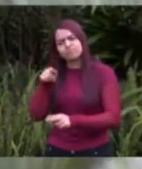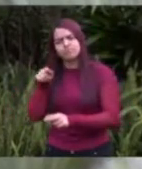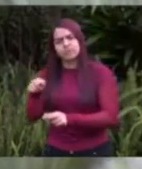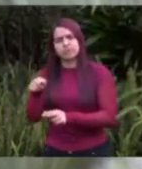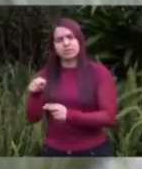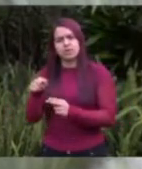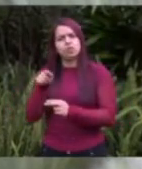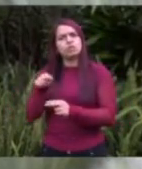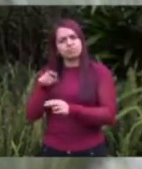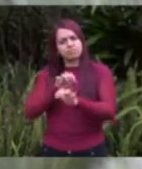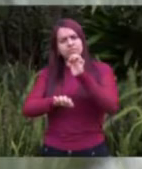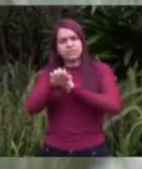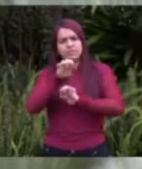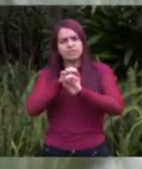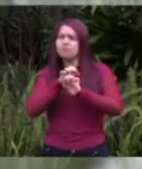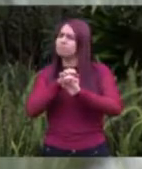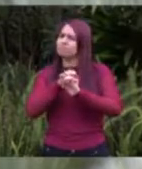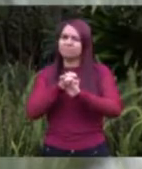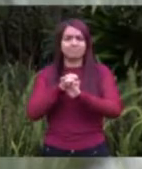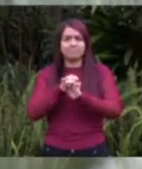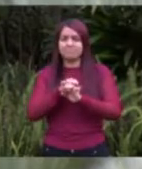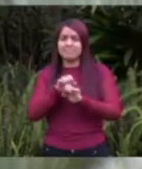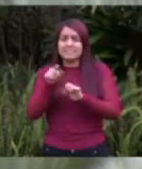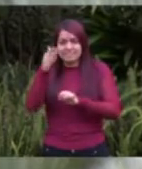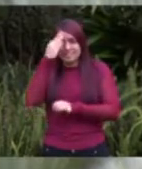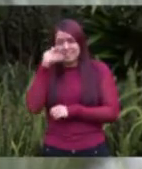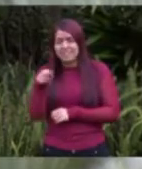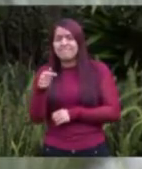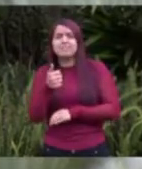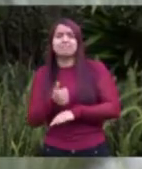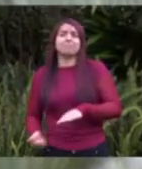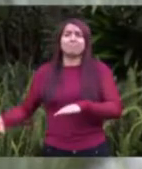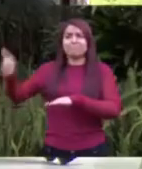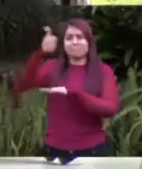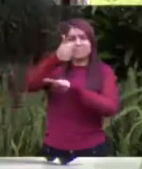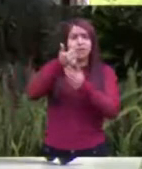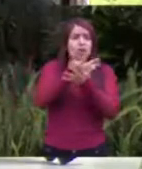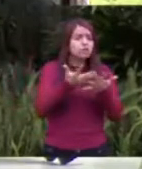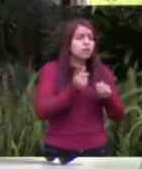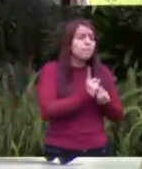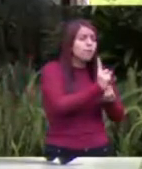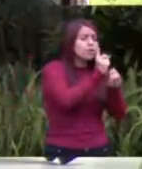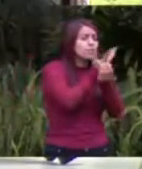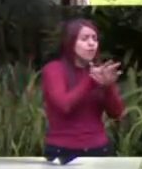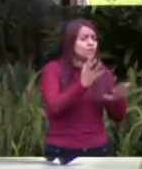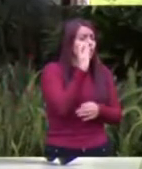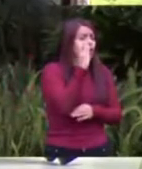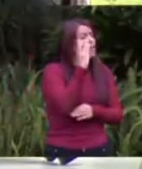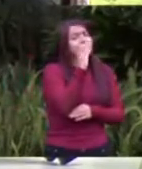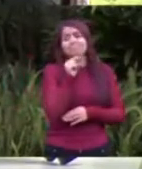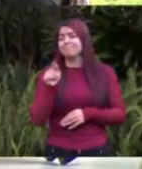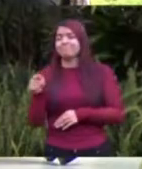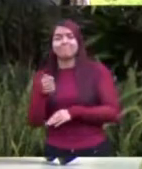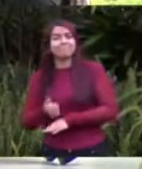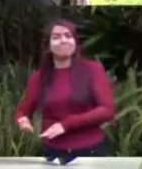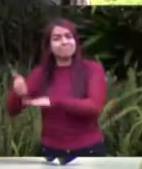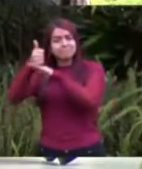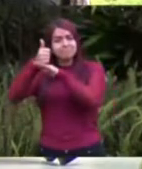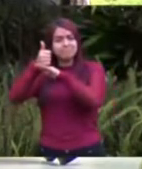motivo, sino tiene que estar por encima de la fractura política que vive el país, ni tiene que usarse como arma